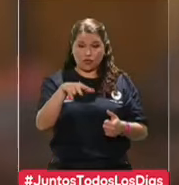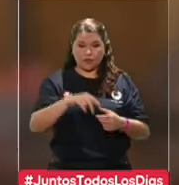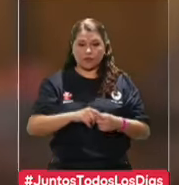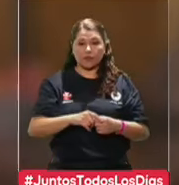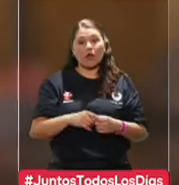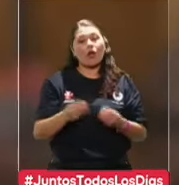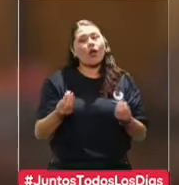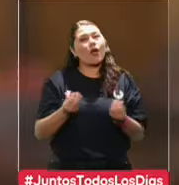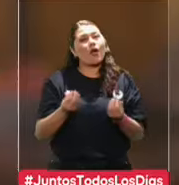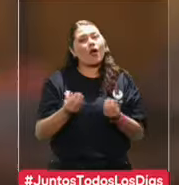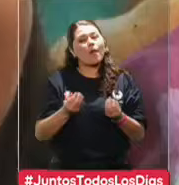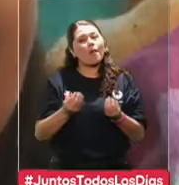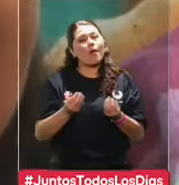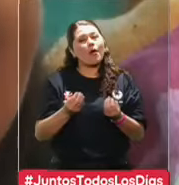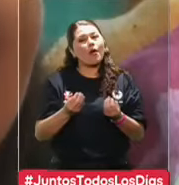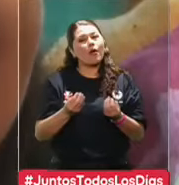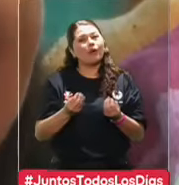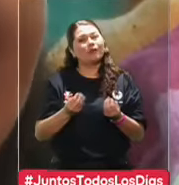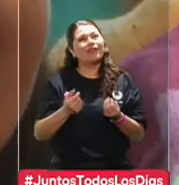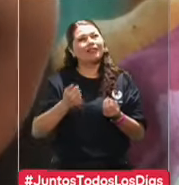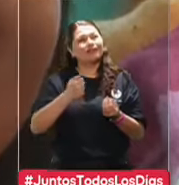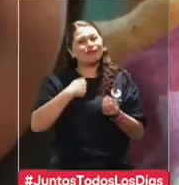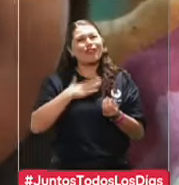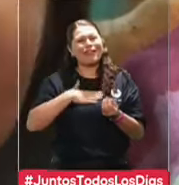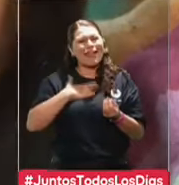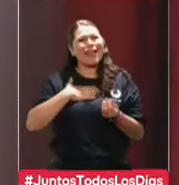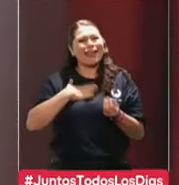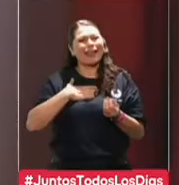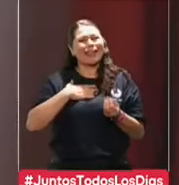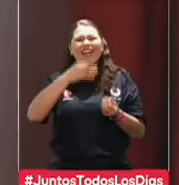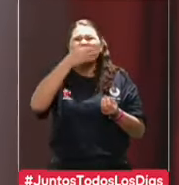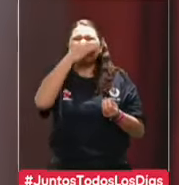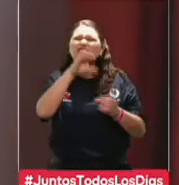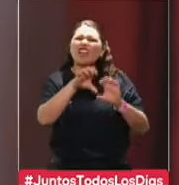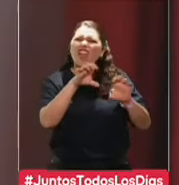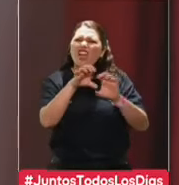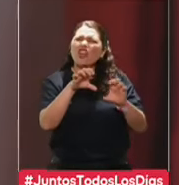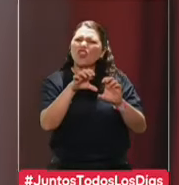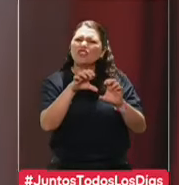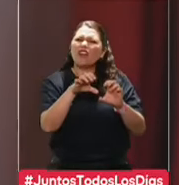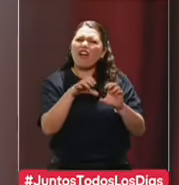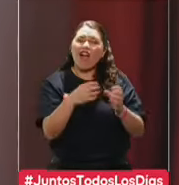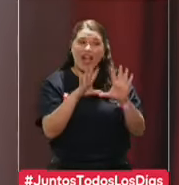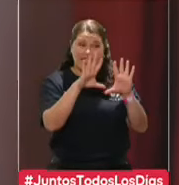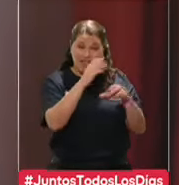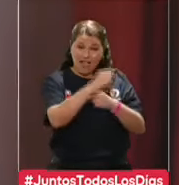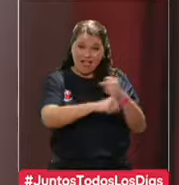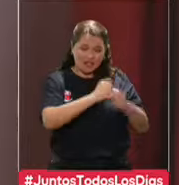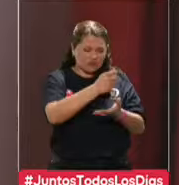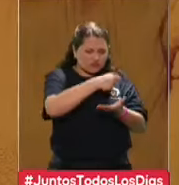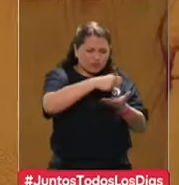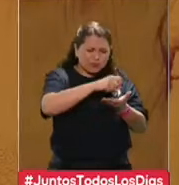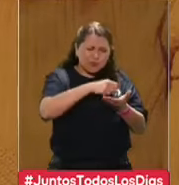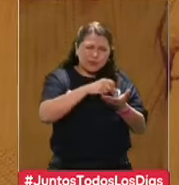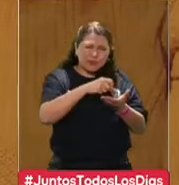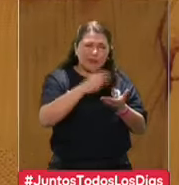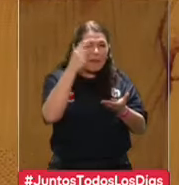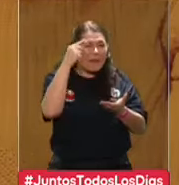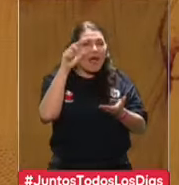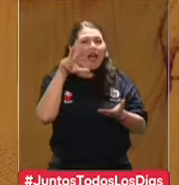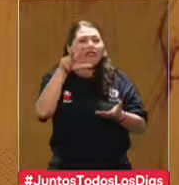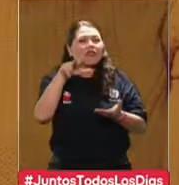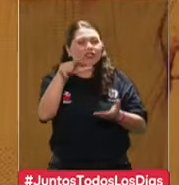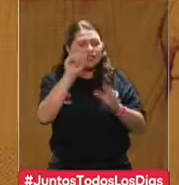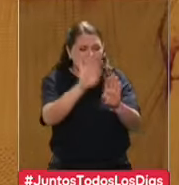forma de hablar con mi yo y recordarme lo orgullosa que estoy de mí siempre. ¿Tu nombre? Catalina